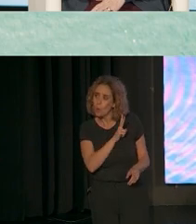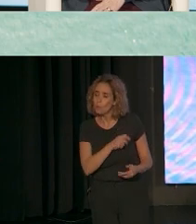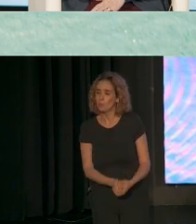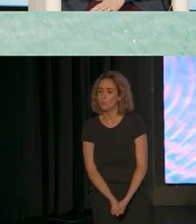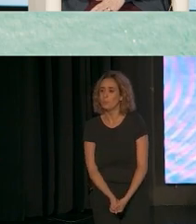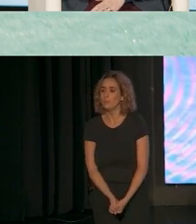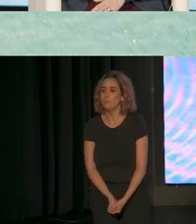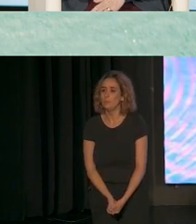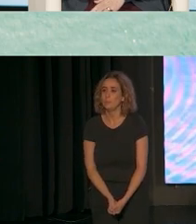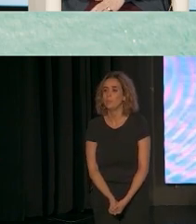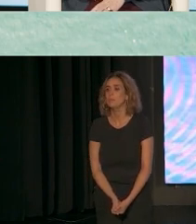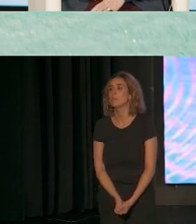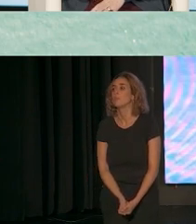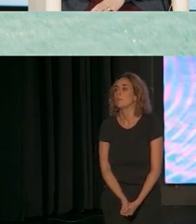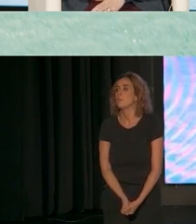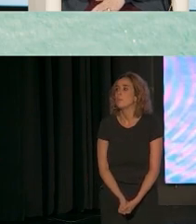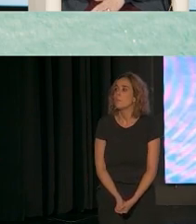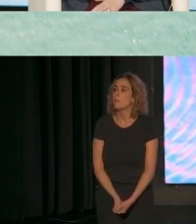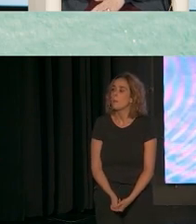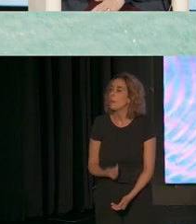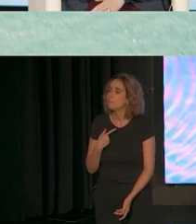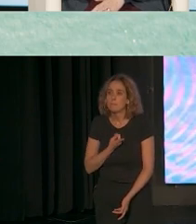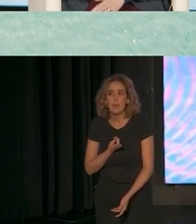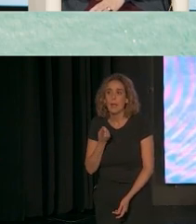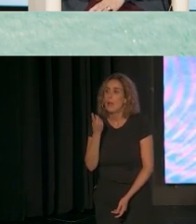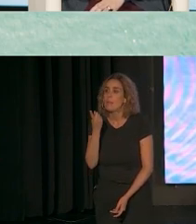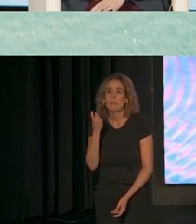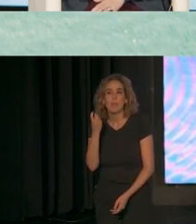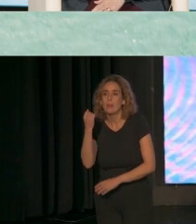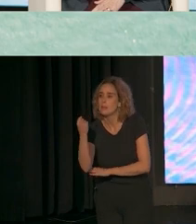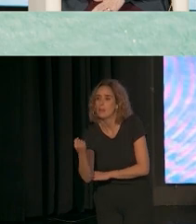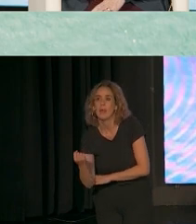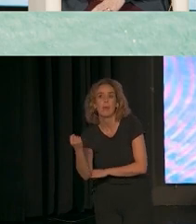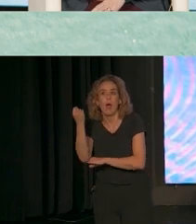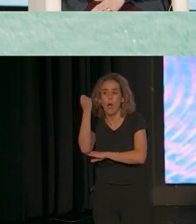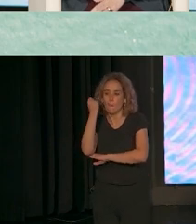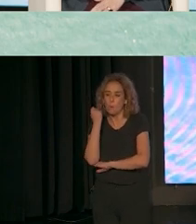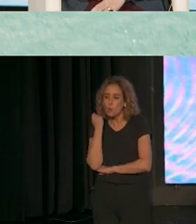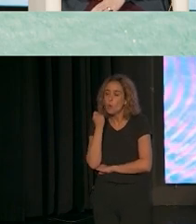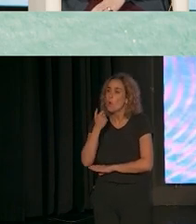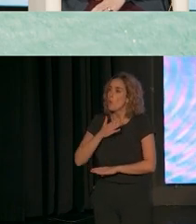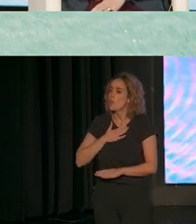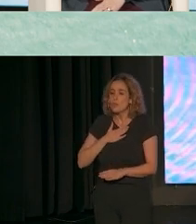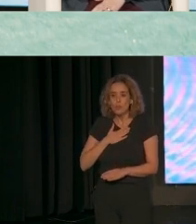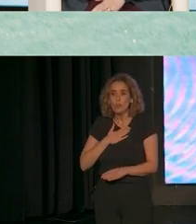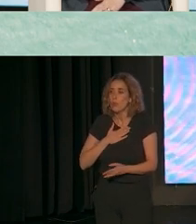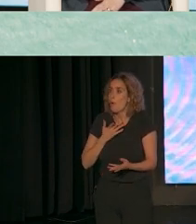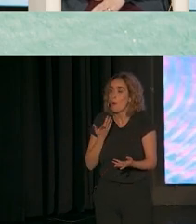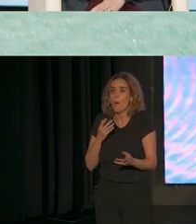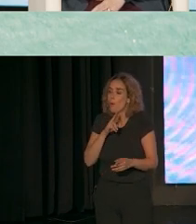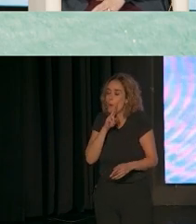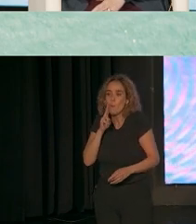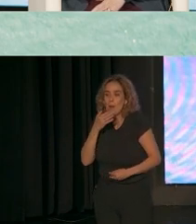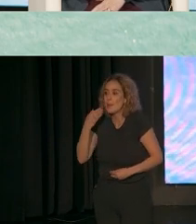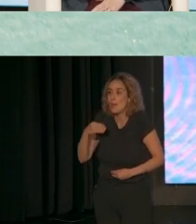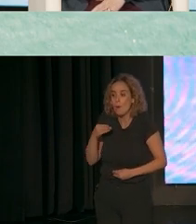vino y vino con muchas necesidades de apoyo y nosotros encontramos la forma, yo como una joven madre